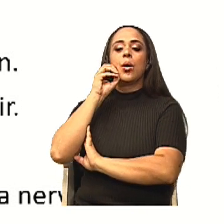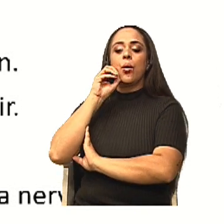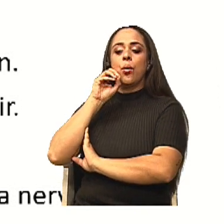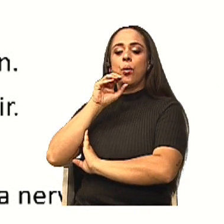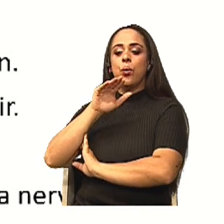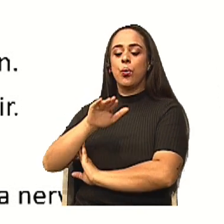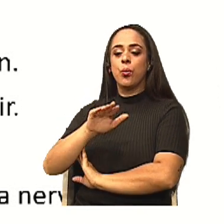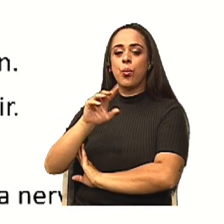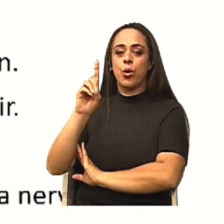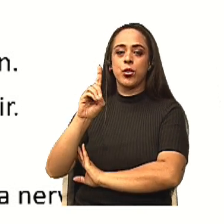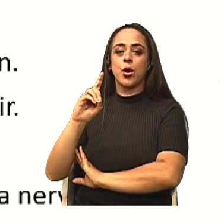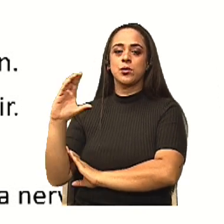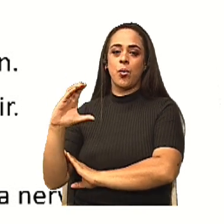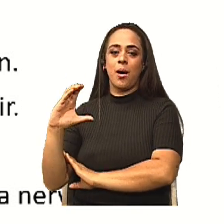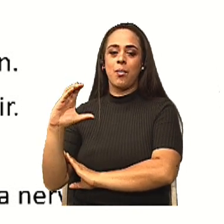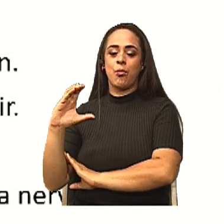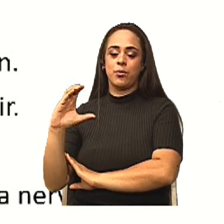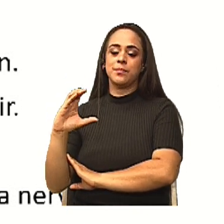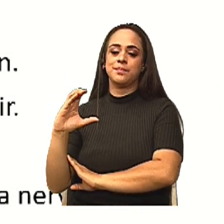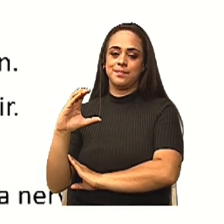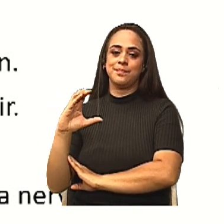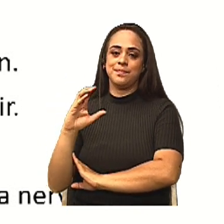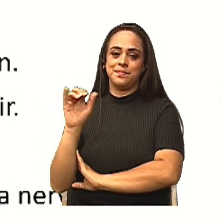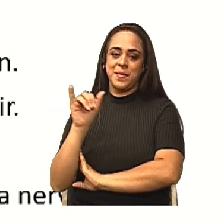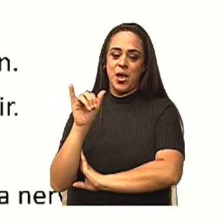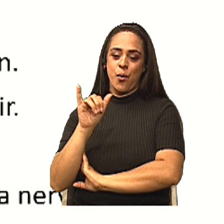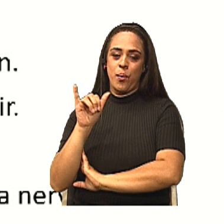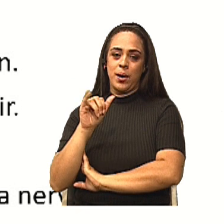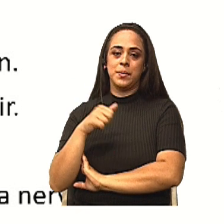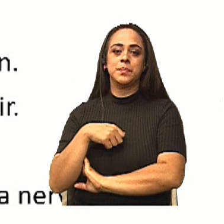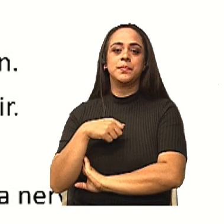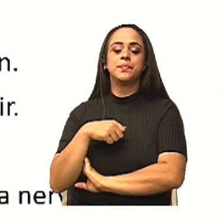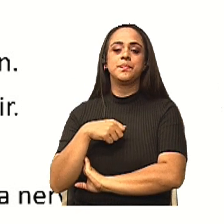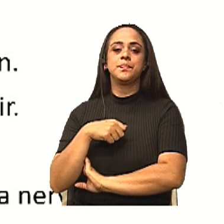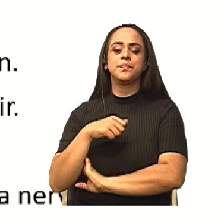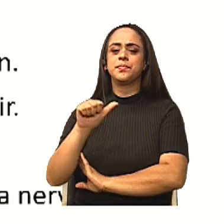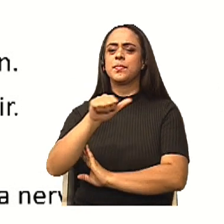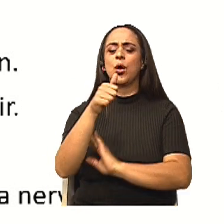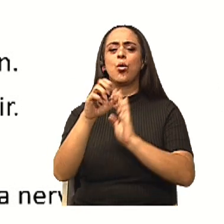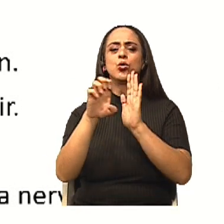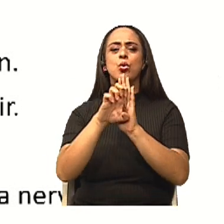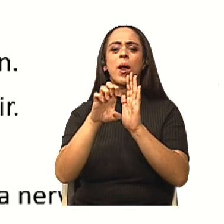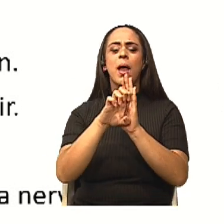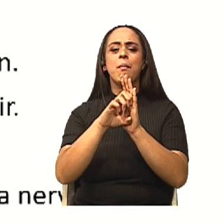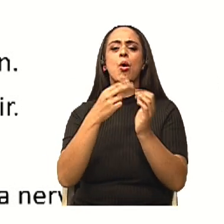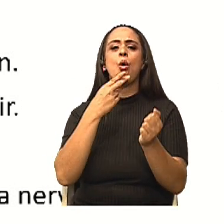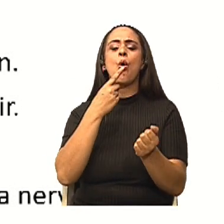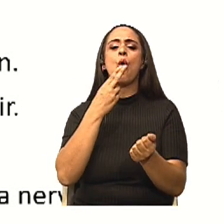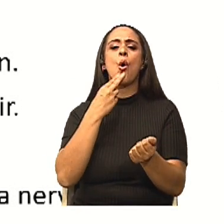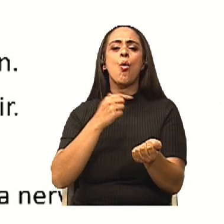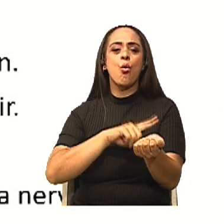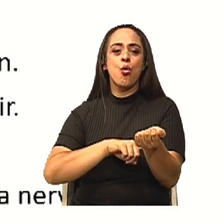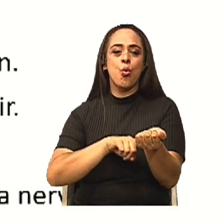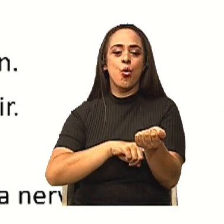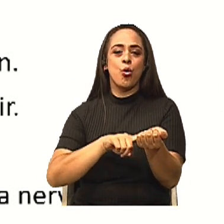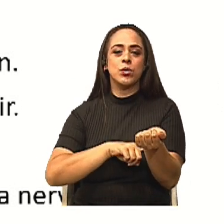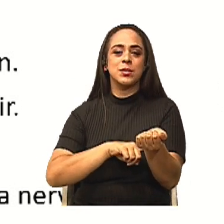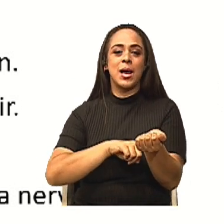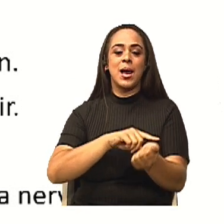es un átomo de carbono, dos átomos de oxígeno. Otro ejemplo es la glucosa, que es